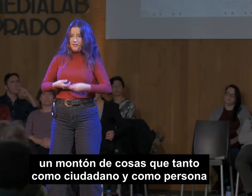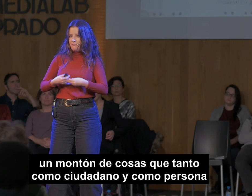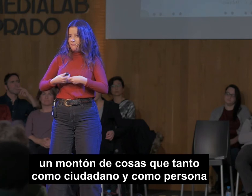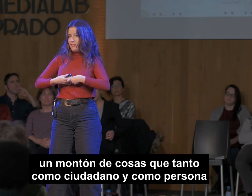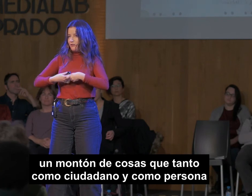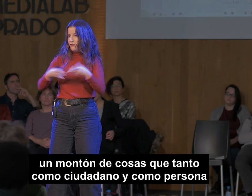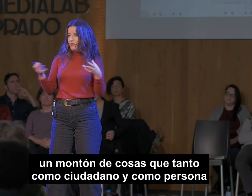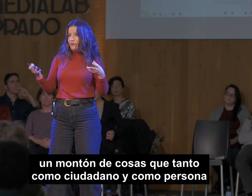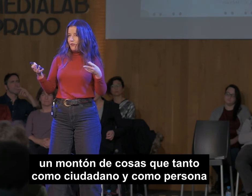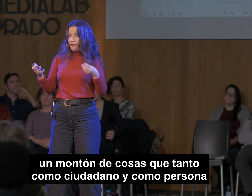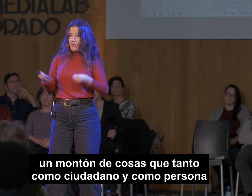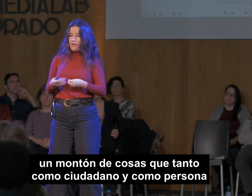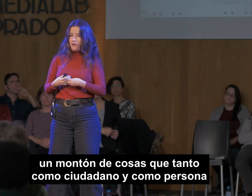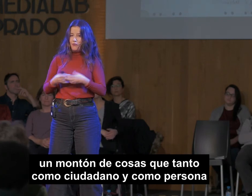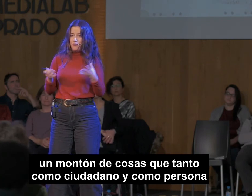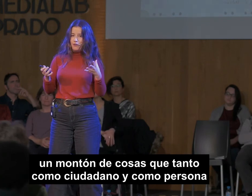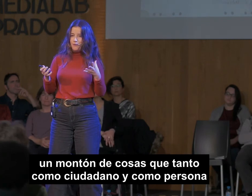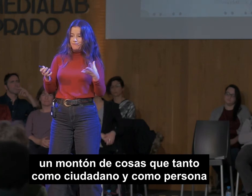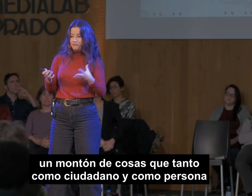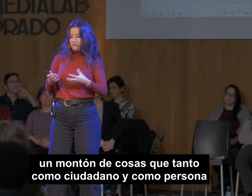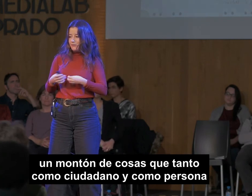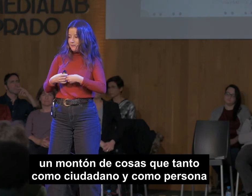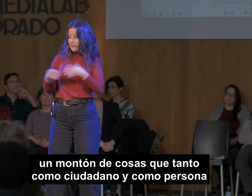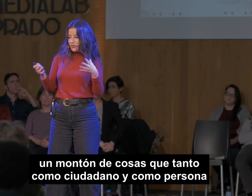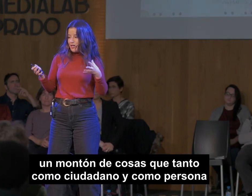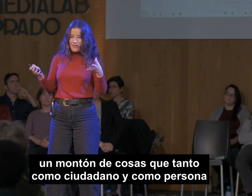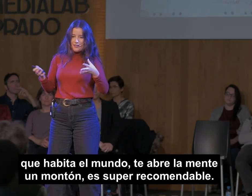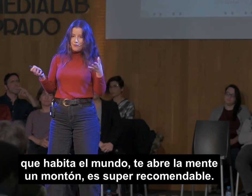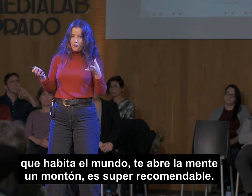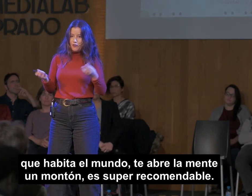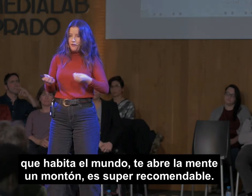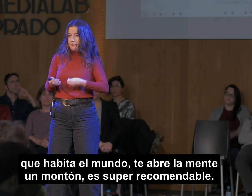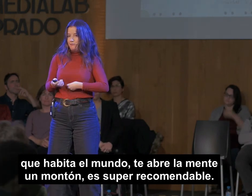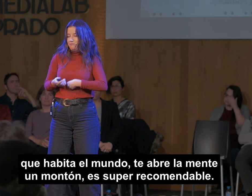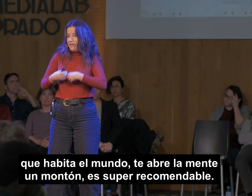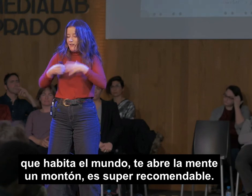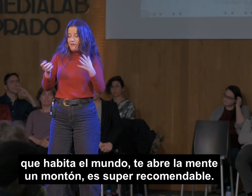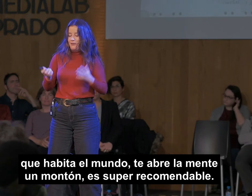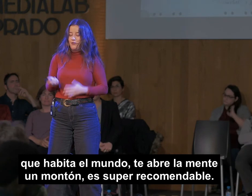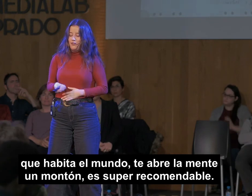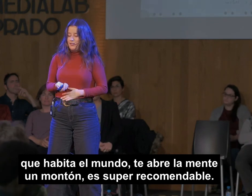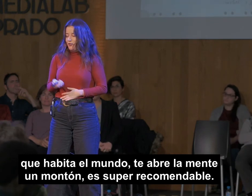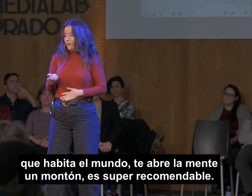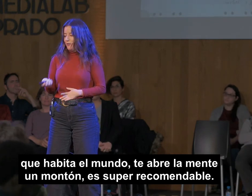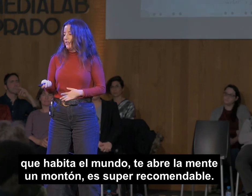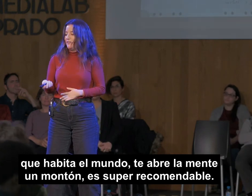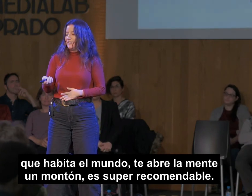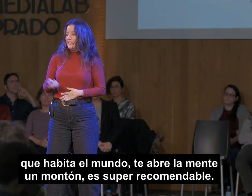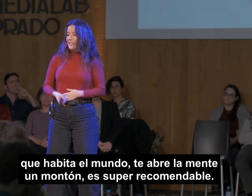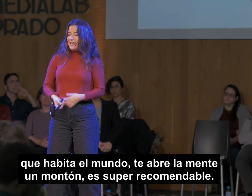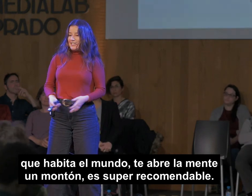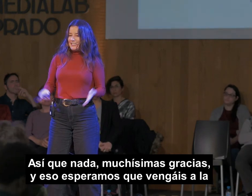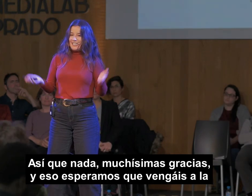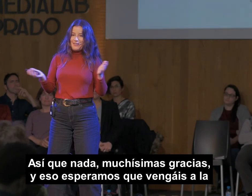cosas que tanto como ciudadano y como persona que habita el mundo, ¿no? Te abre la mente un montón y es súper